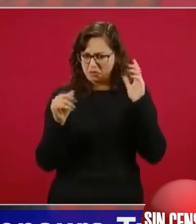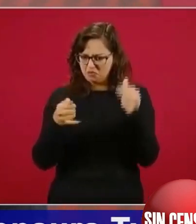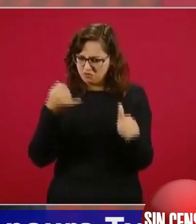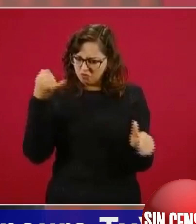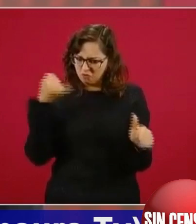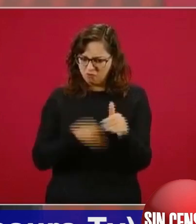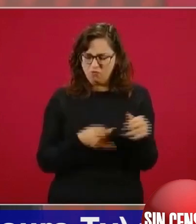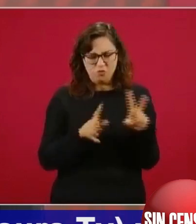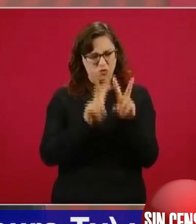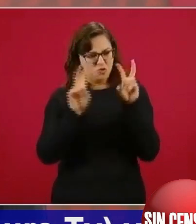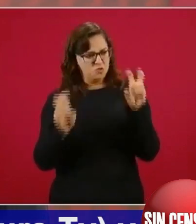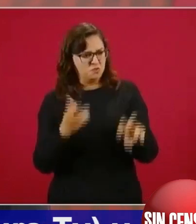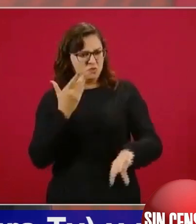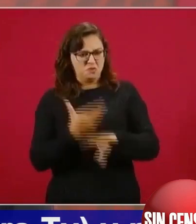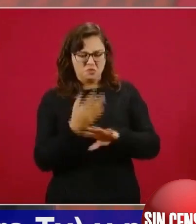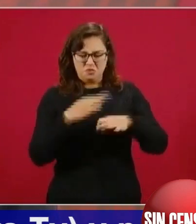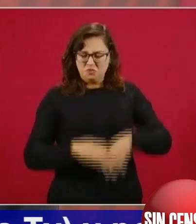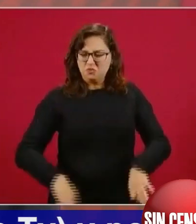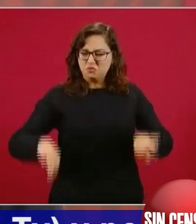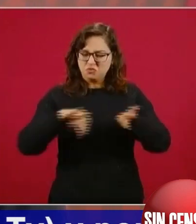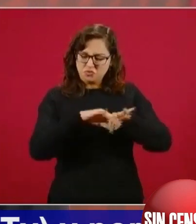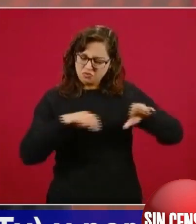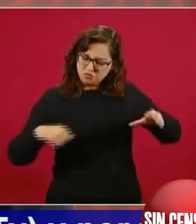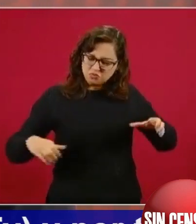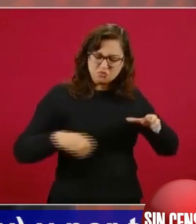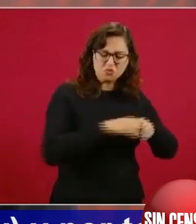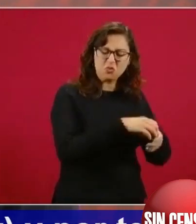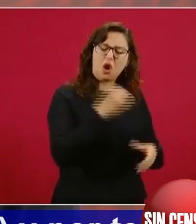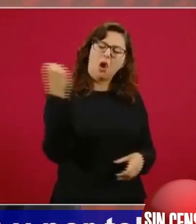los abogados.